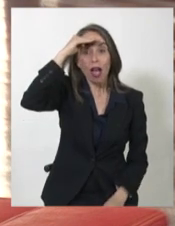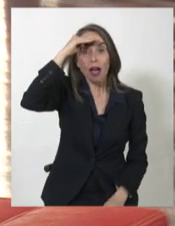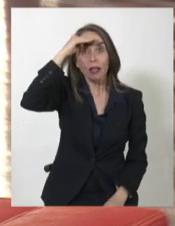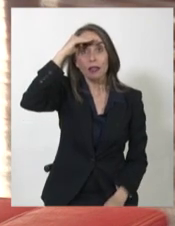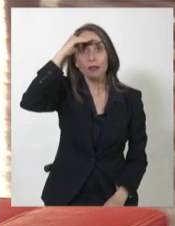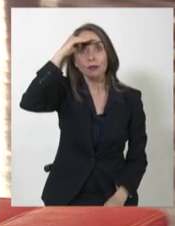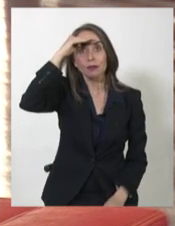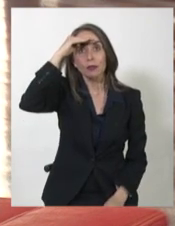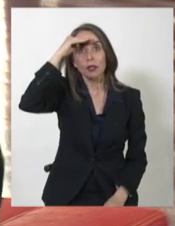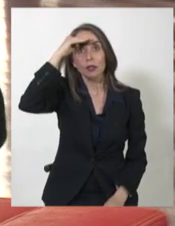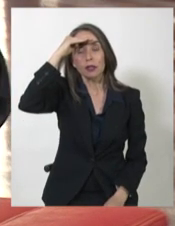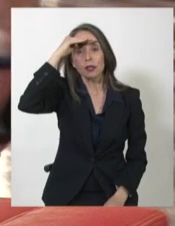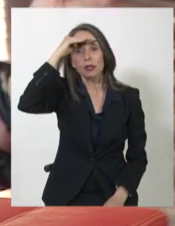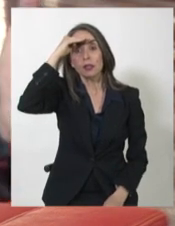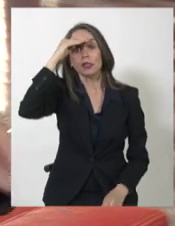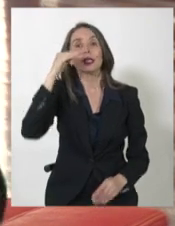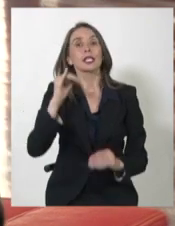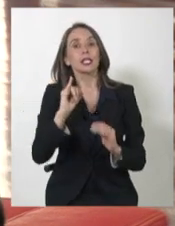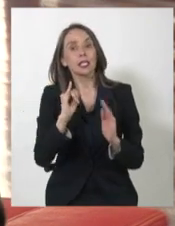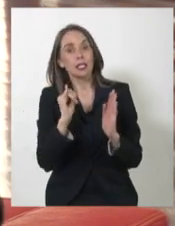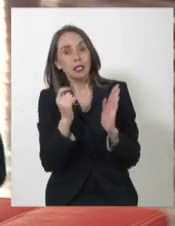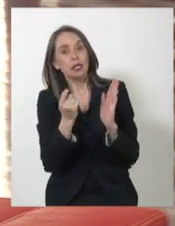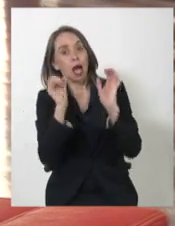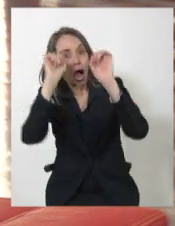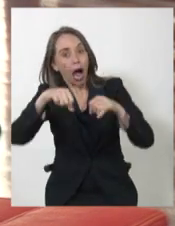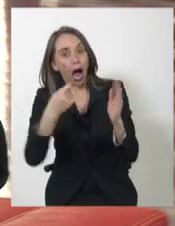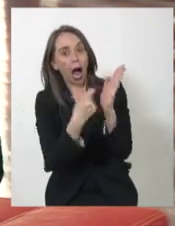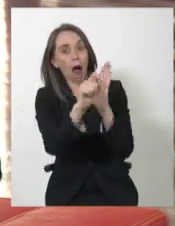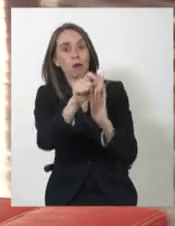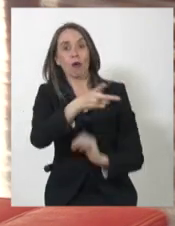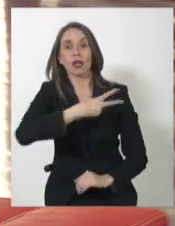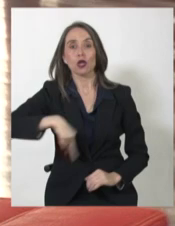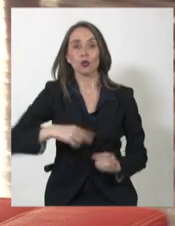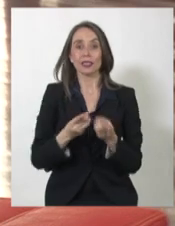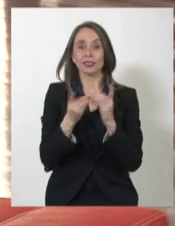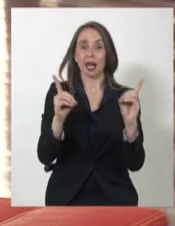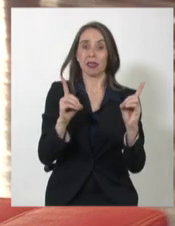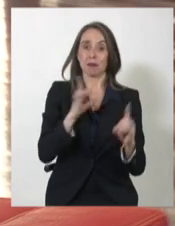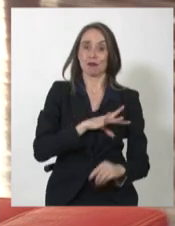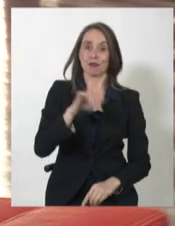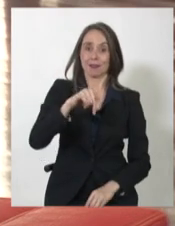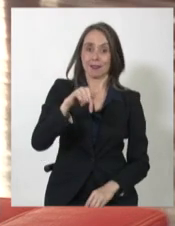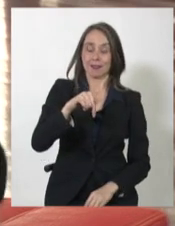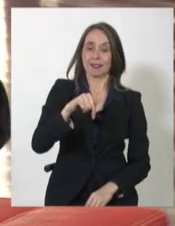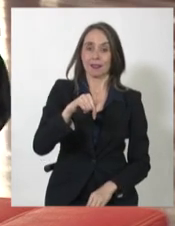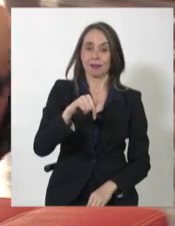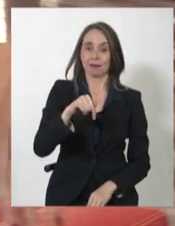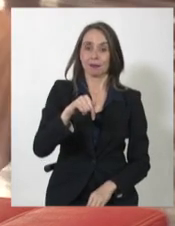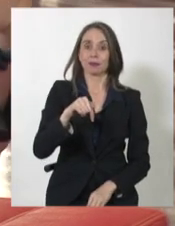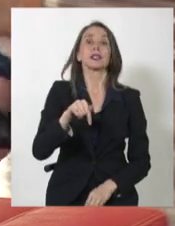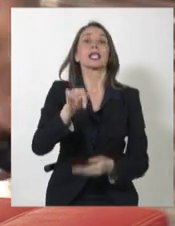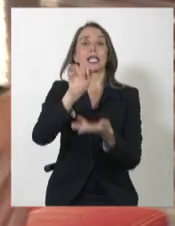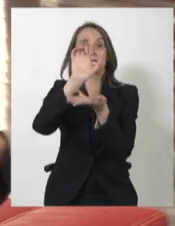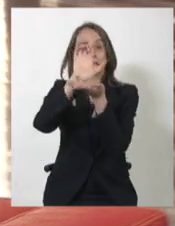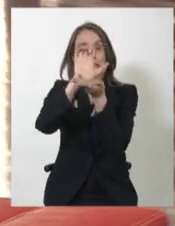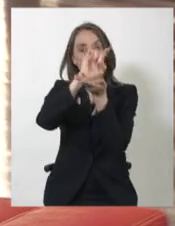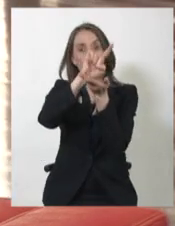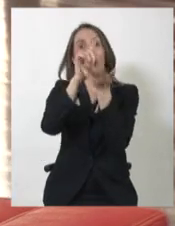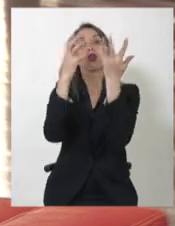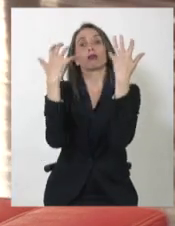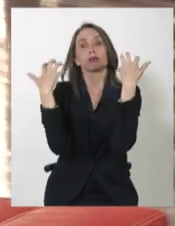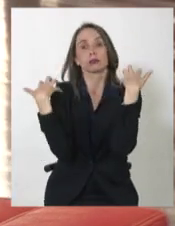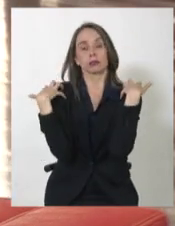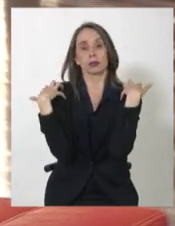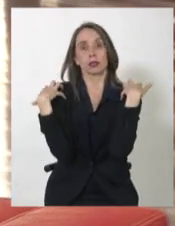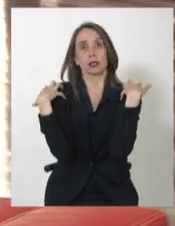y legitime nuestra democracia, es que el Estado se haga cargo de